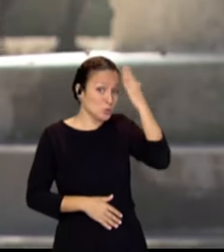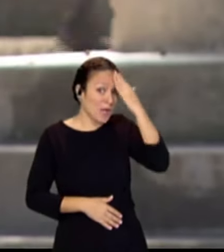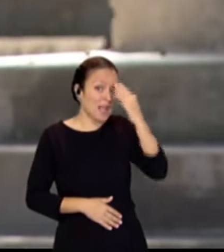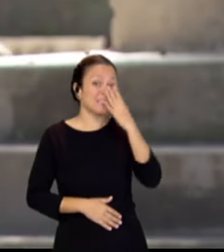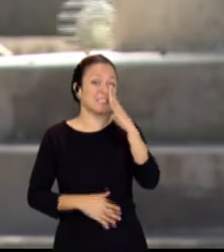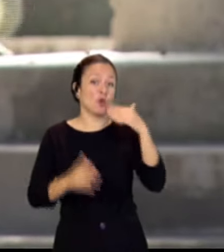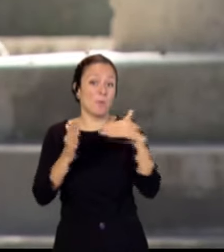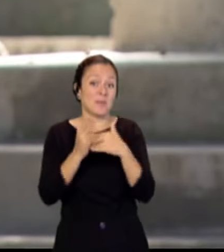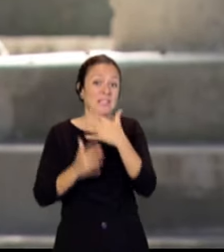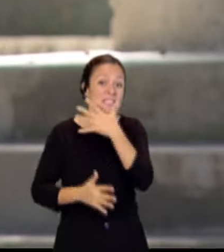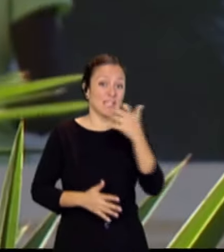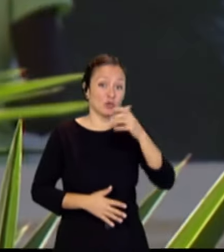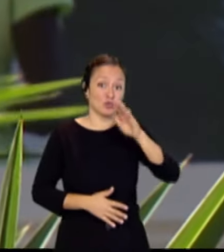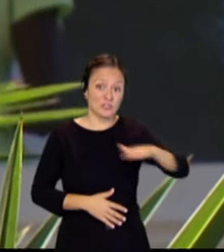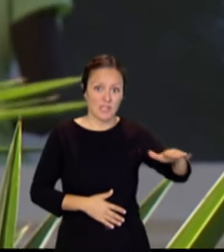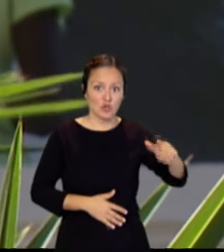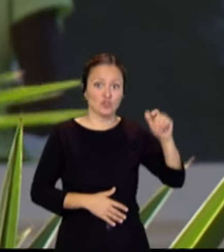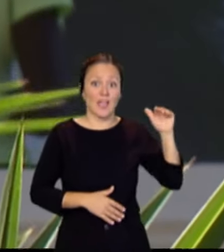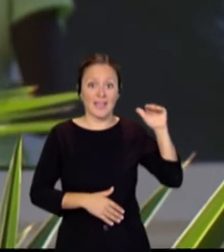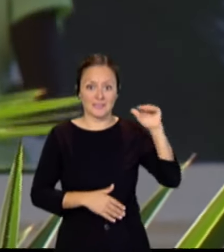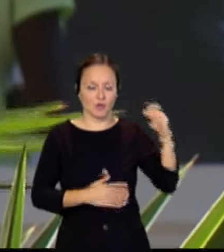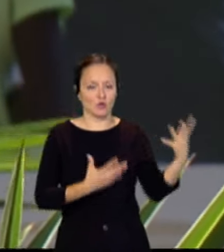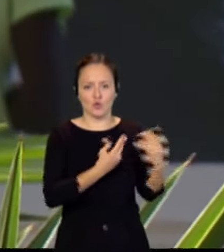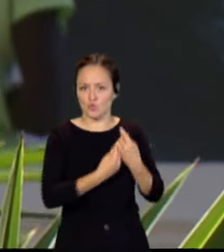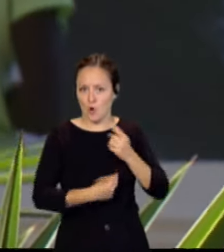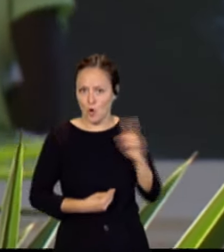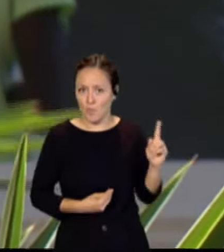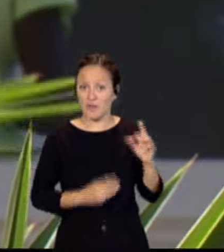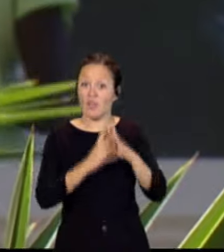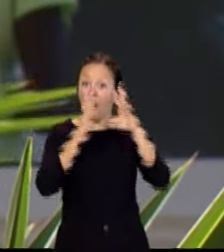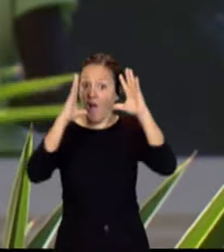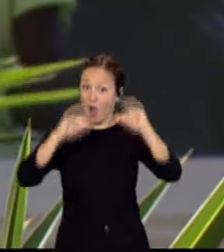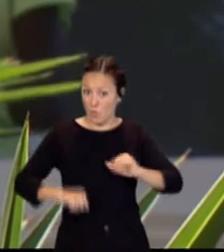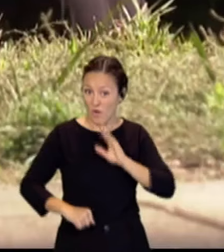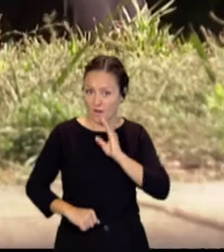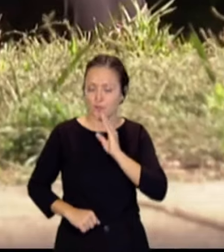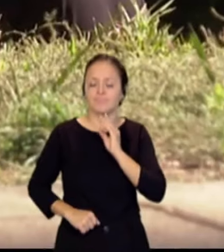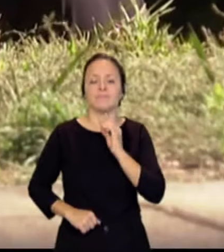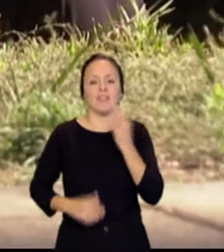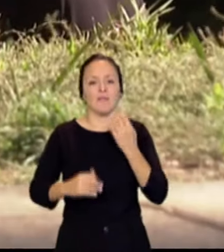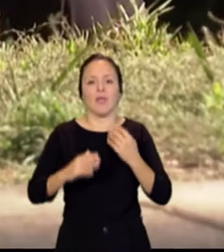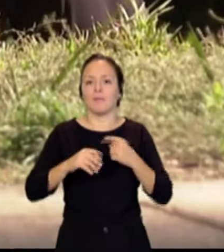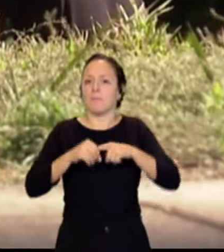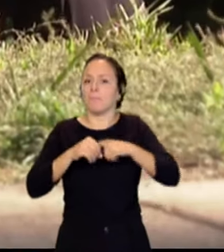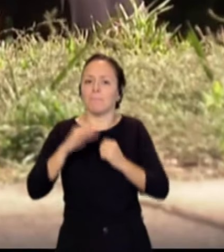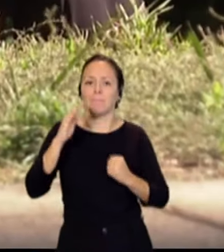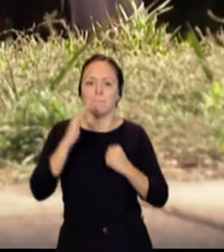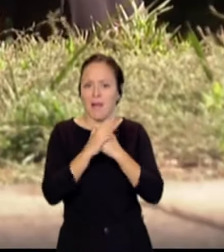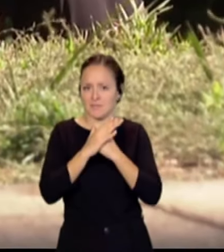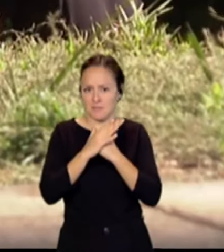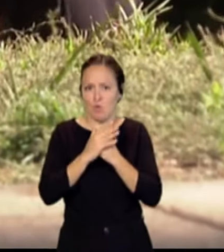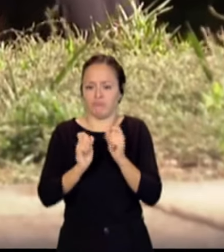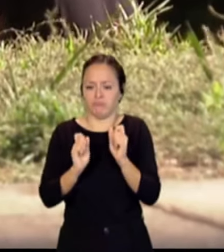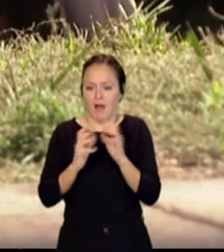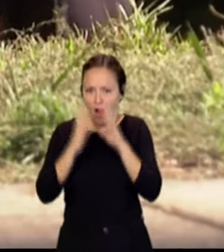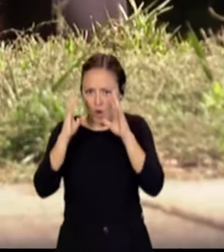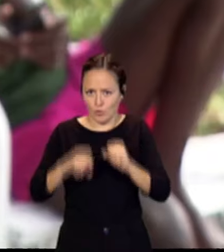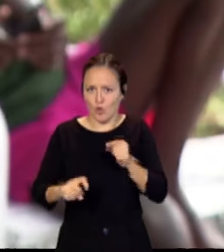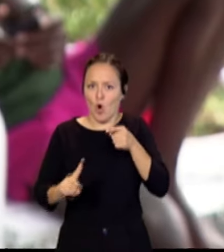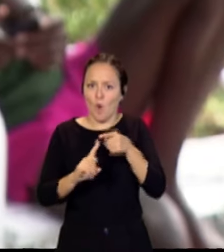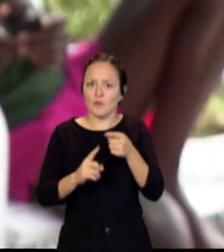5500 menores extranjeros no acompa dañados el acuerdo contempla Establecer un cupo máximo para garantizarles el derecho a una